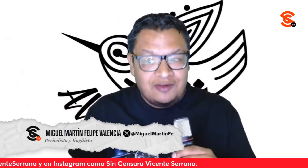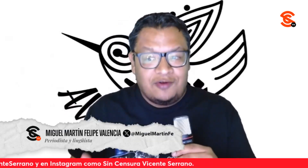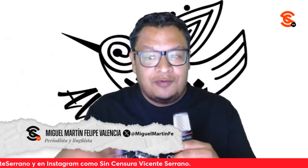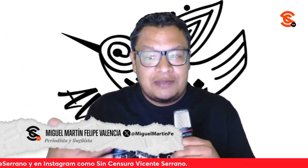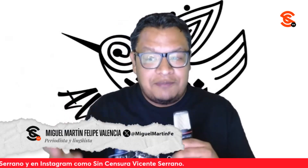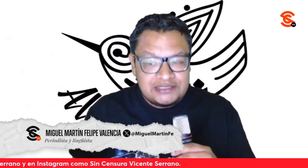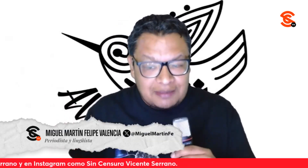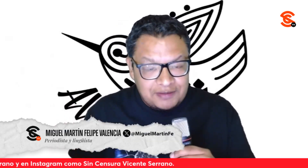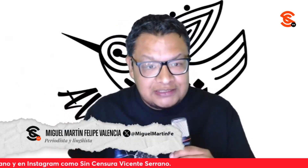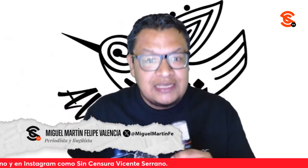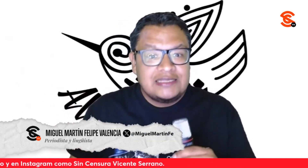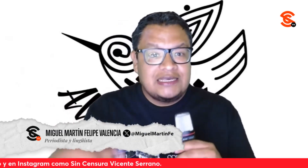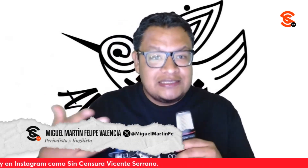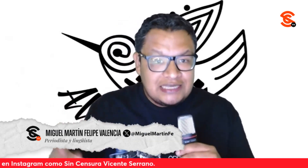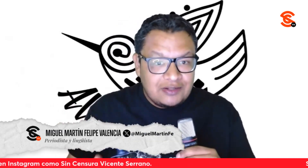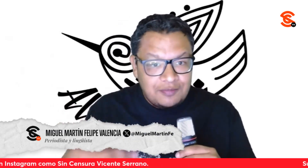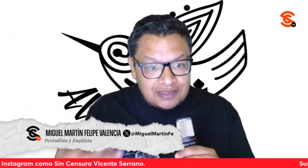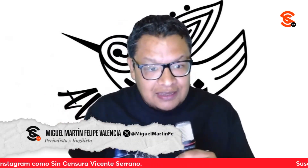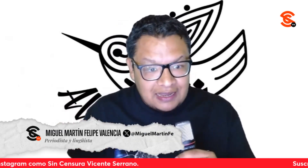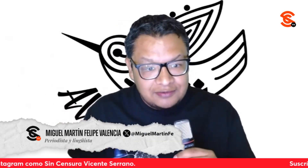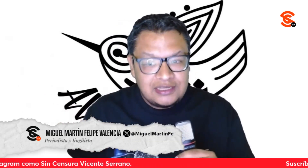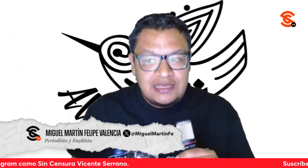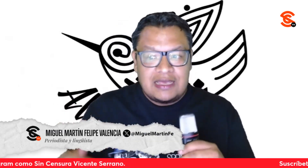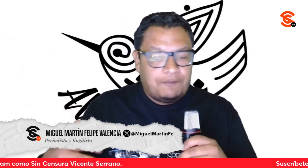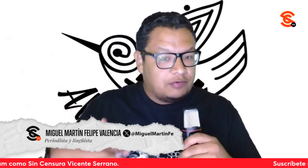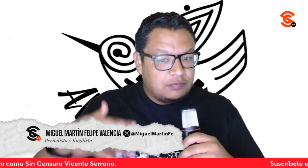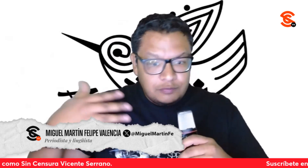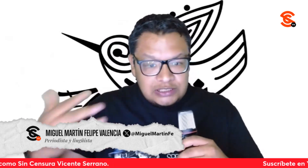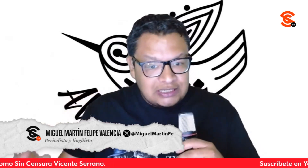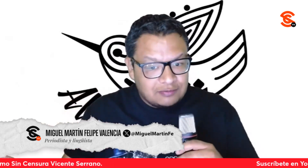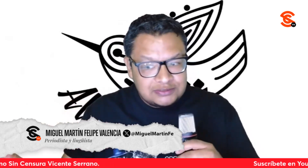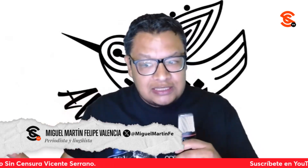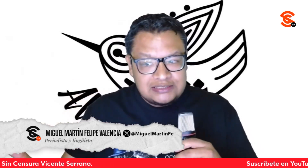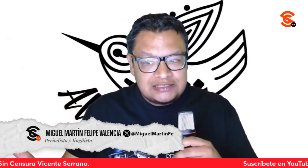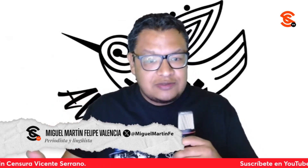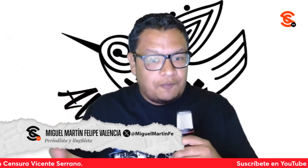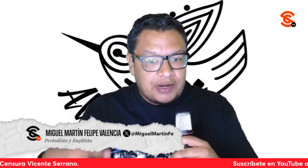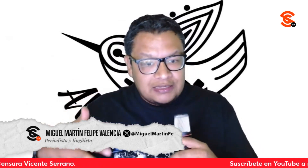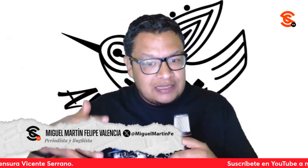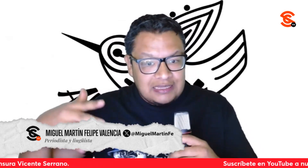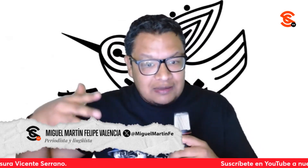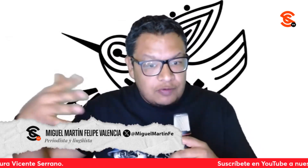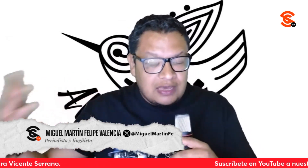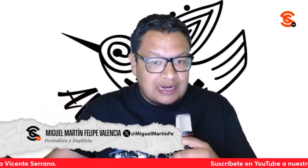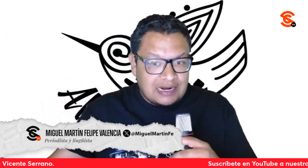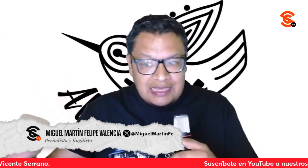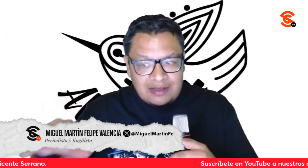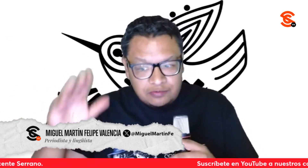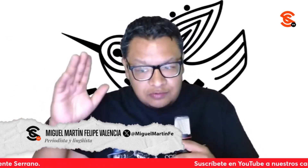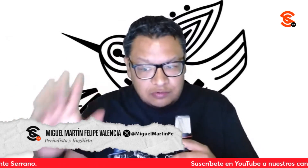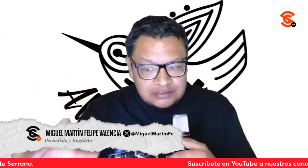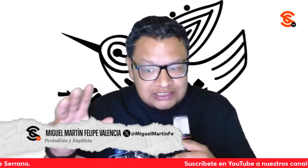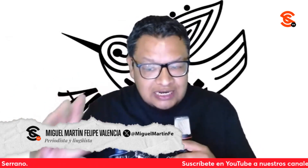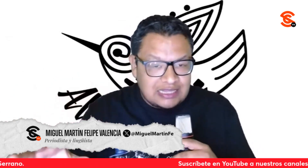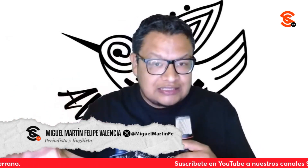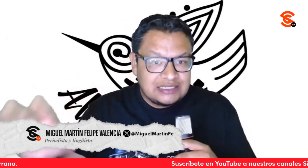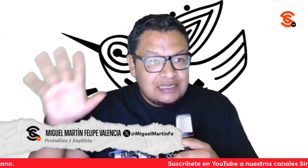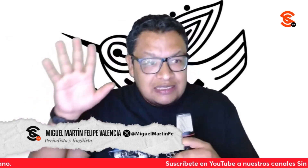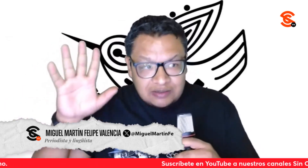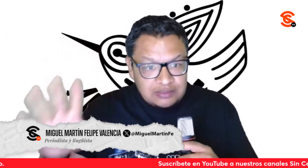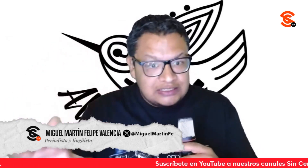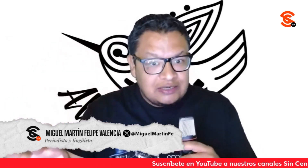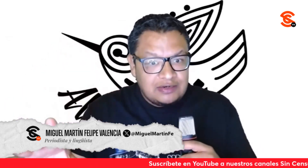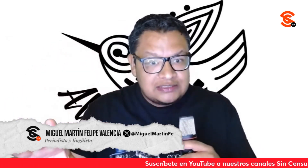Siguen siendo Homo sapiens sapiens, siguen siendo mexicanos, que por muchas circunstancias son parte de una jerarquía con